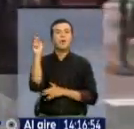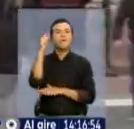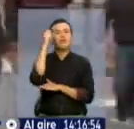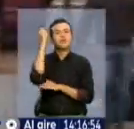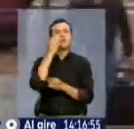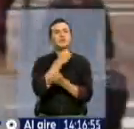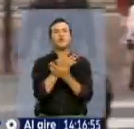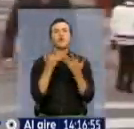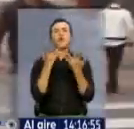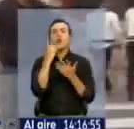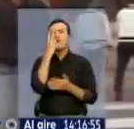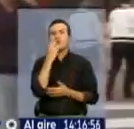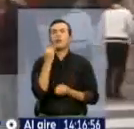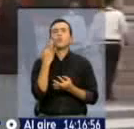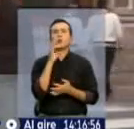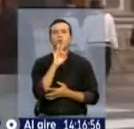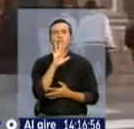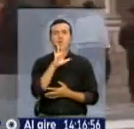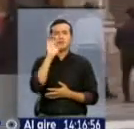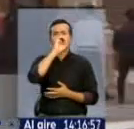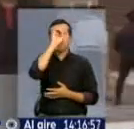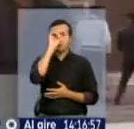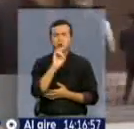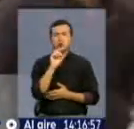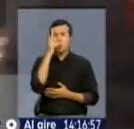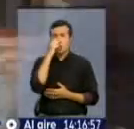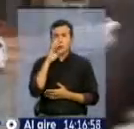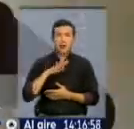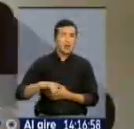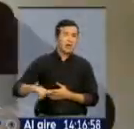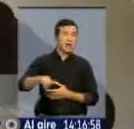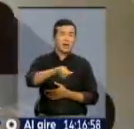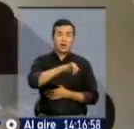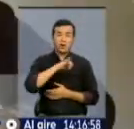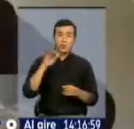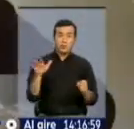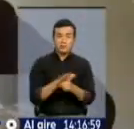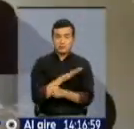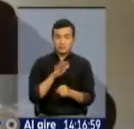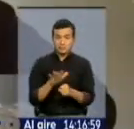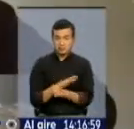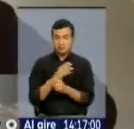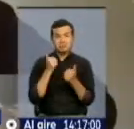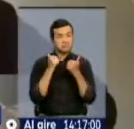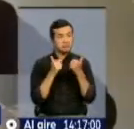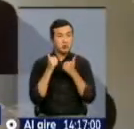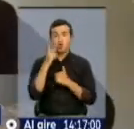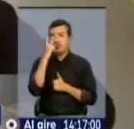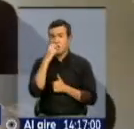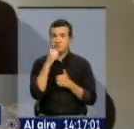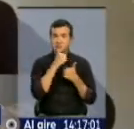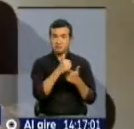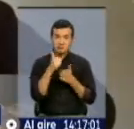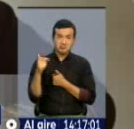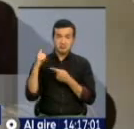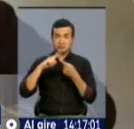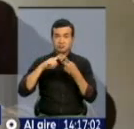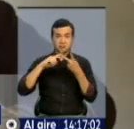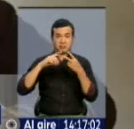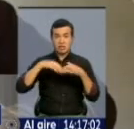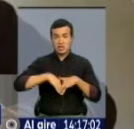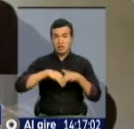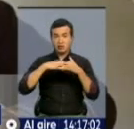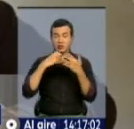promedio de ocupación del 95% en el sector hotelero. Una ocupación hotelera muy buena, una activación de la